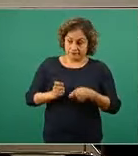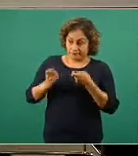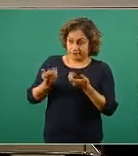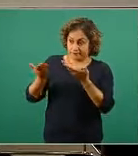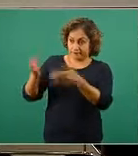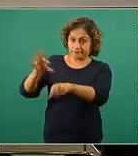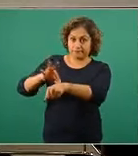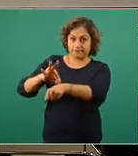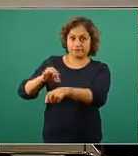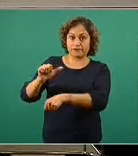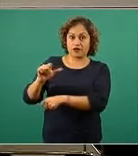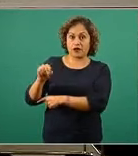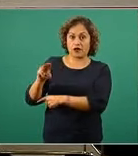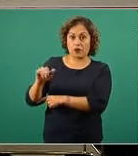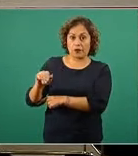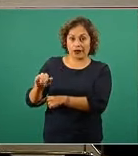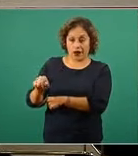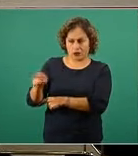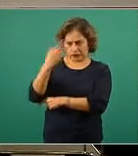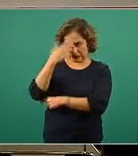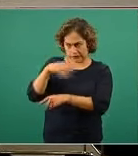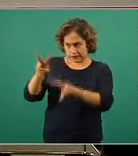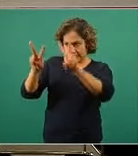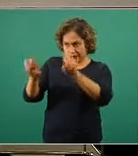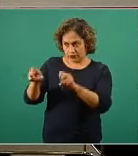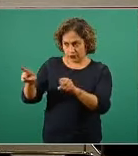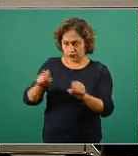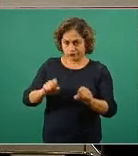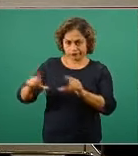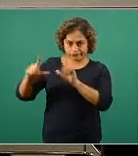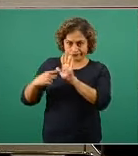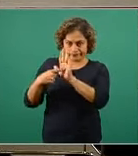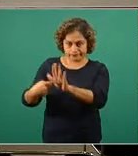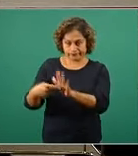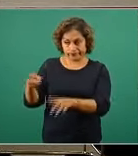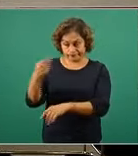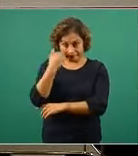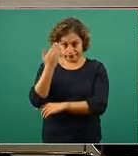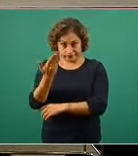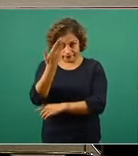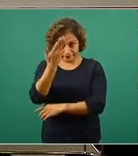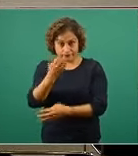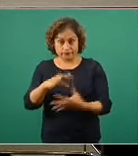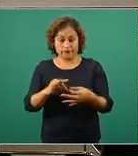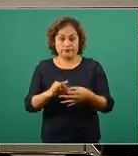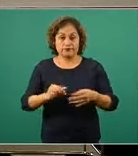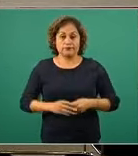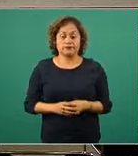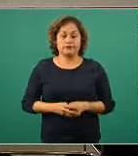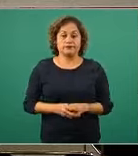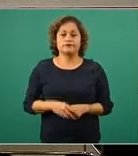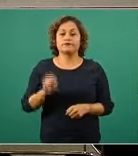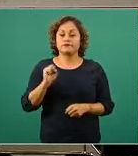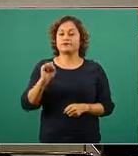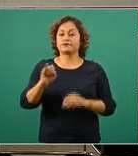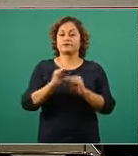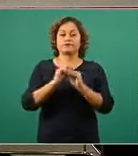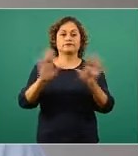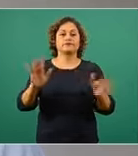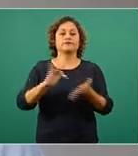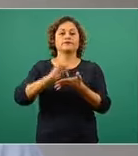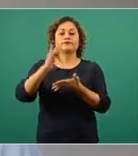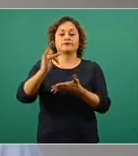ya que usted presentó ese componente, si quiere adentrarse un poco más. Claro, muchas gracias, con